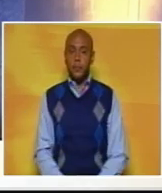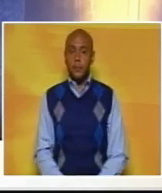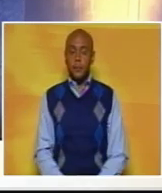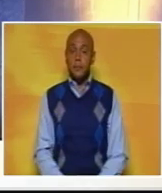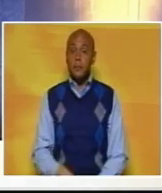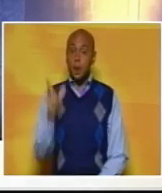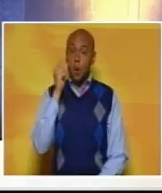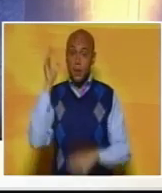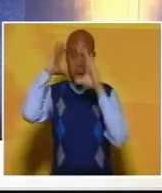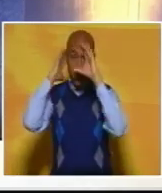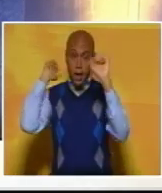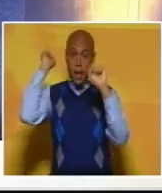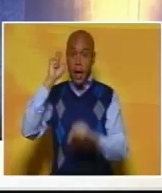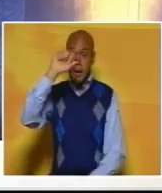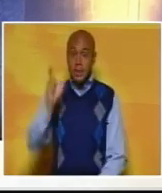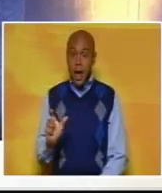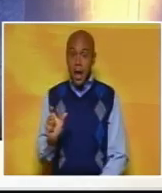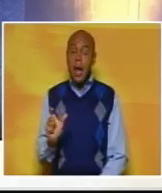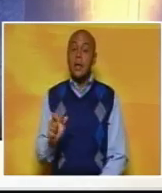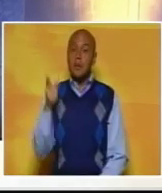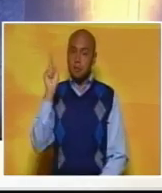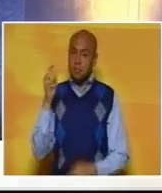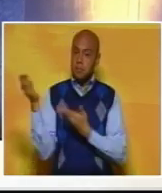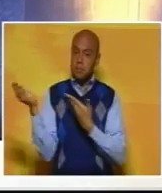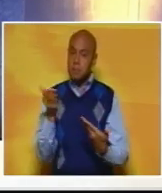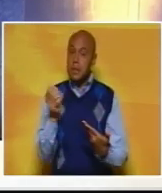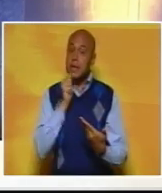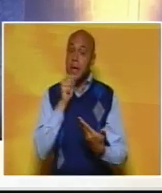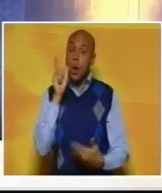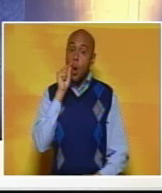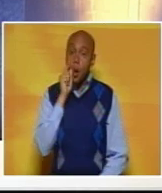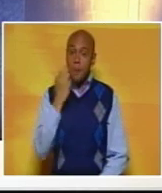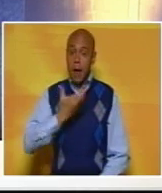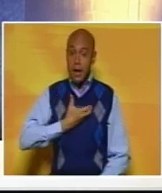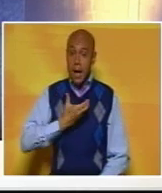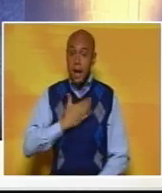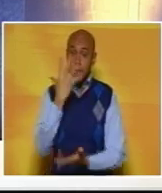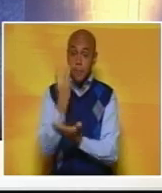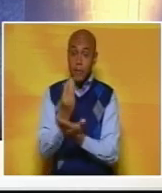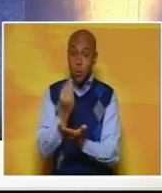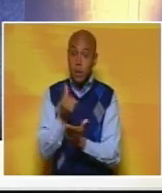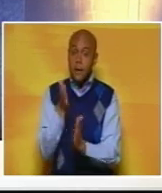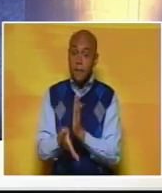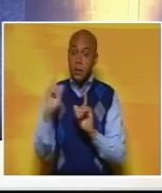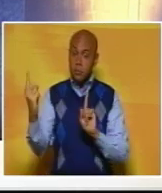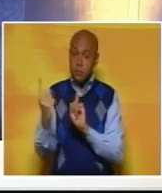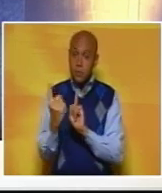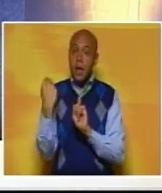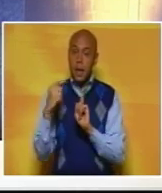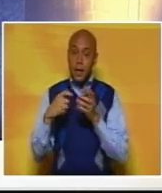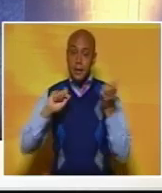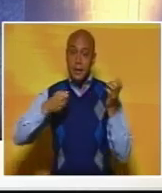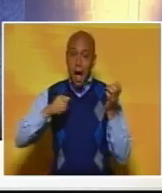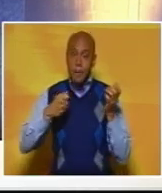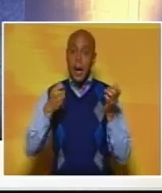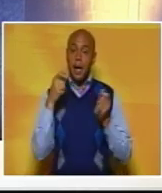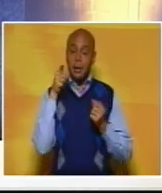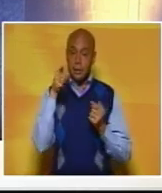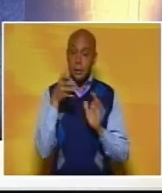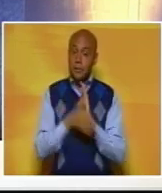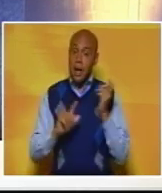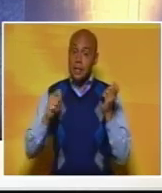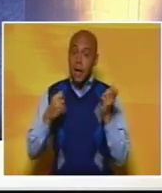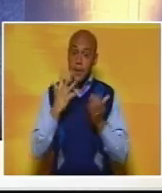El embajador de Italia, Plácido Vigo, fue recibido por el alcalde de Maturín, Wilfredo Ordaz, quien hizo entrega de la llave de Maturín y fortaleció